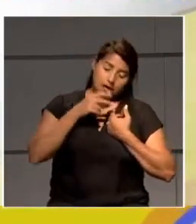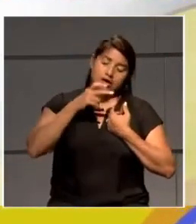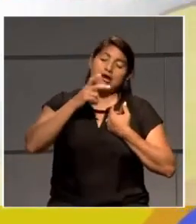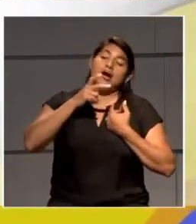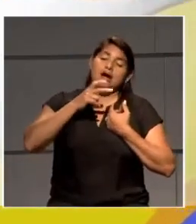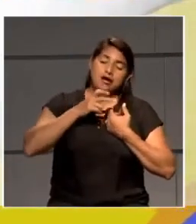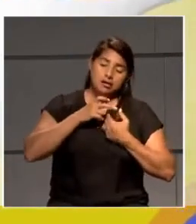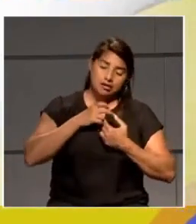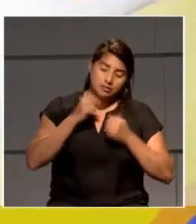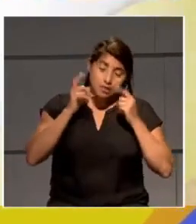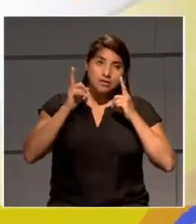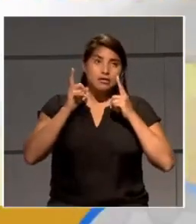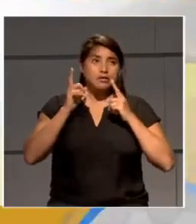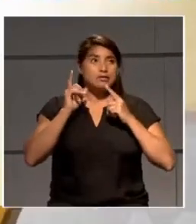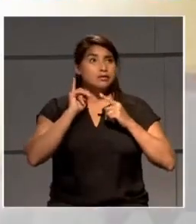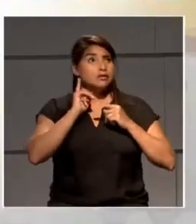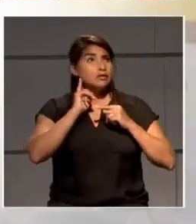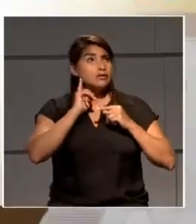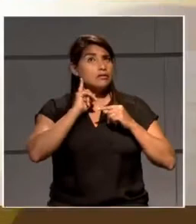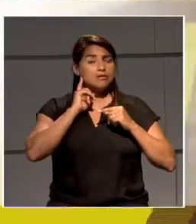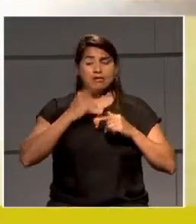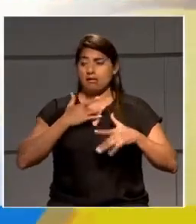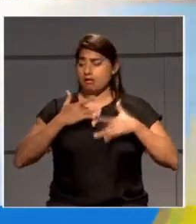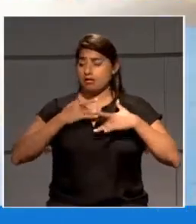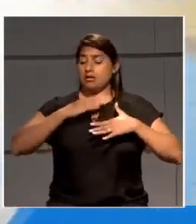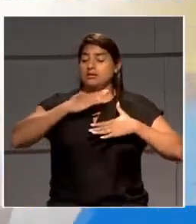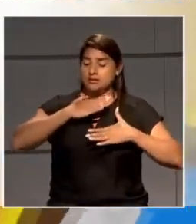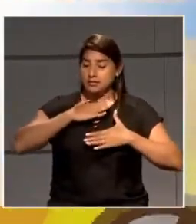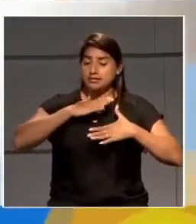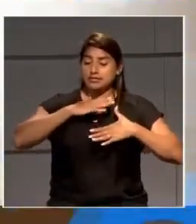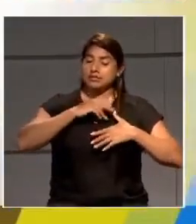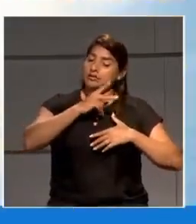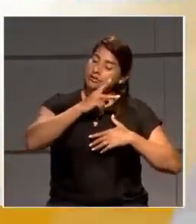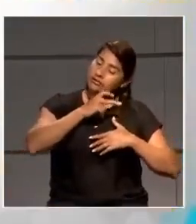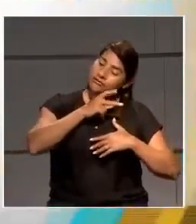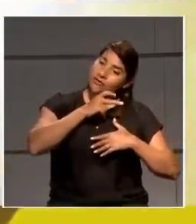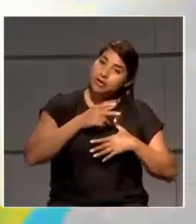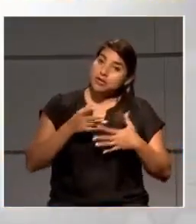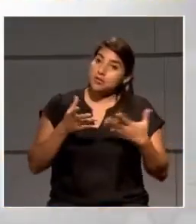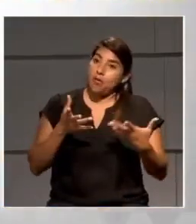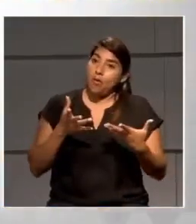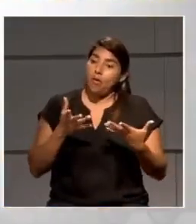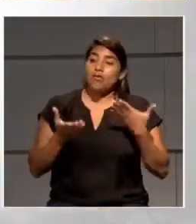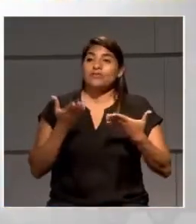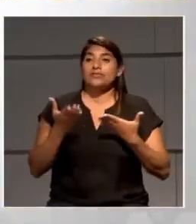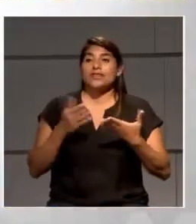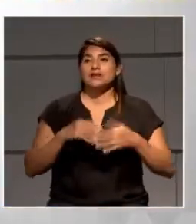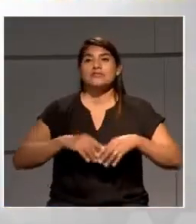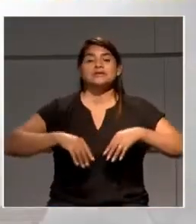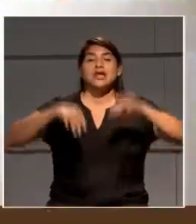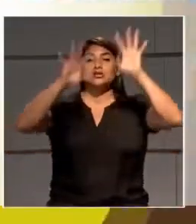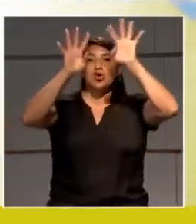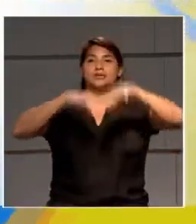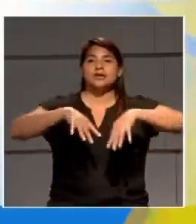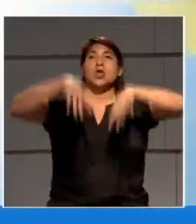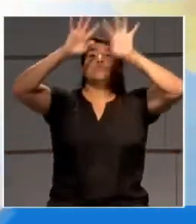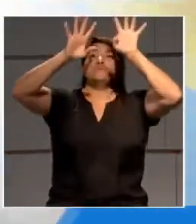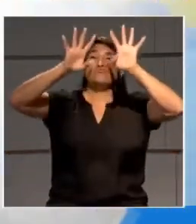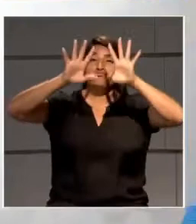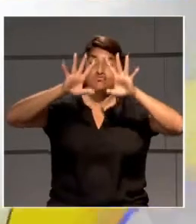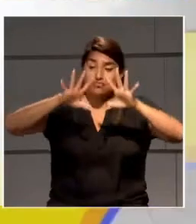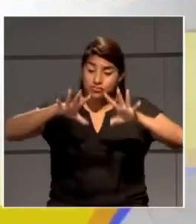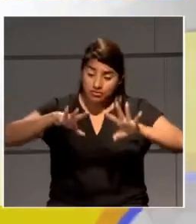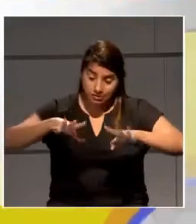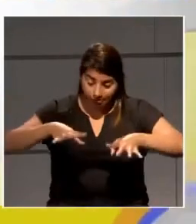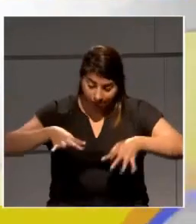uno se despierta porque se sintió donde roncó. O porque levanta las cortinas.